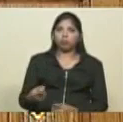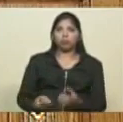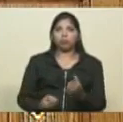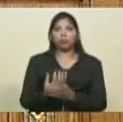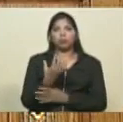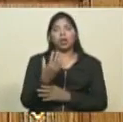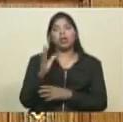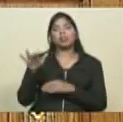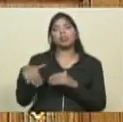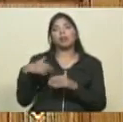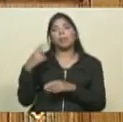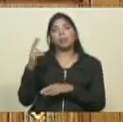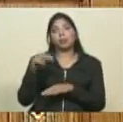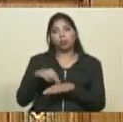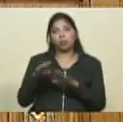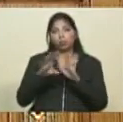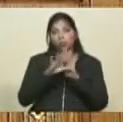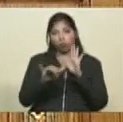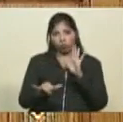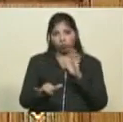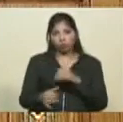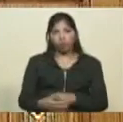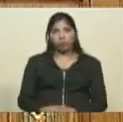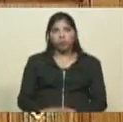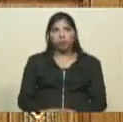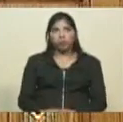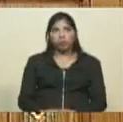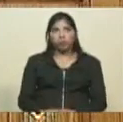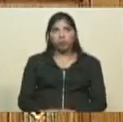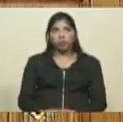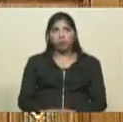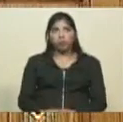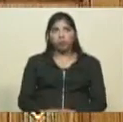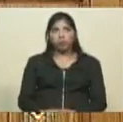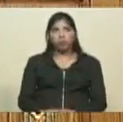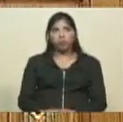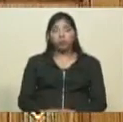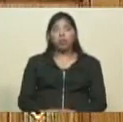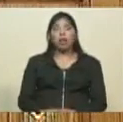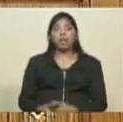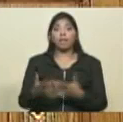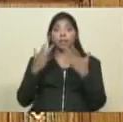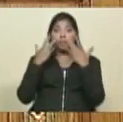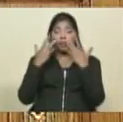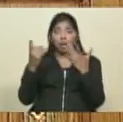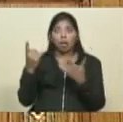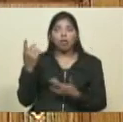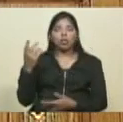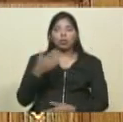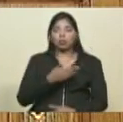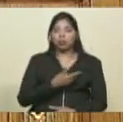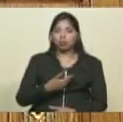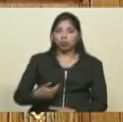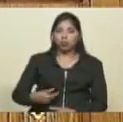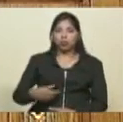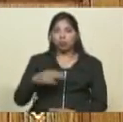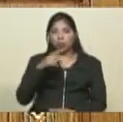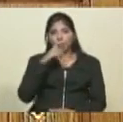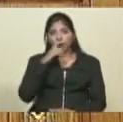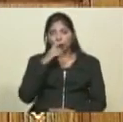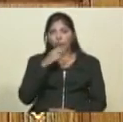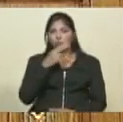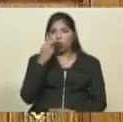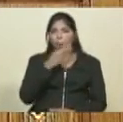Constituyente, reconocer el gesto del presidente Nicolás Maduro, el compromiso del